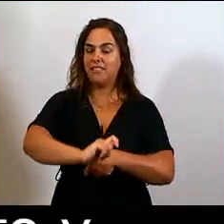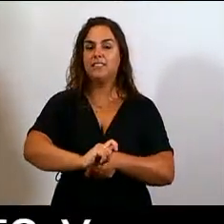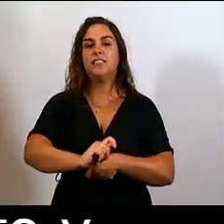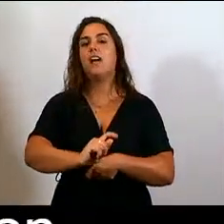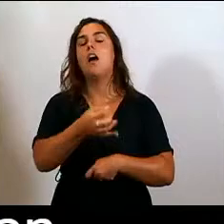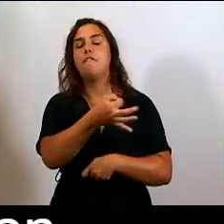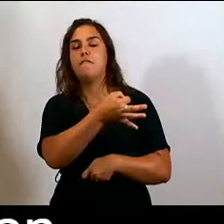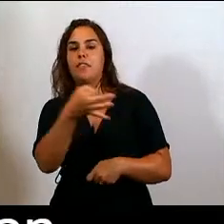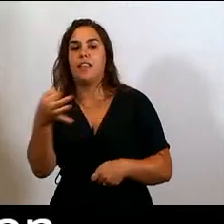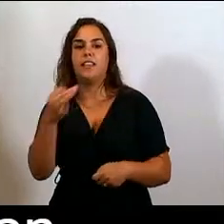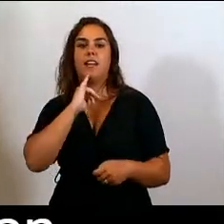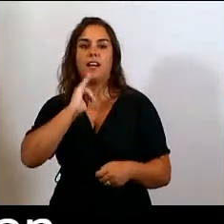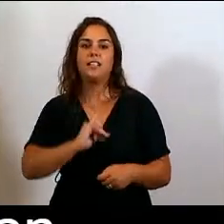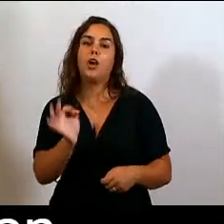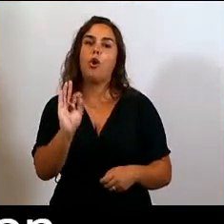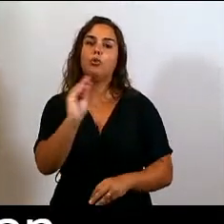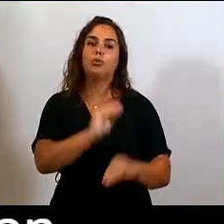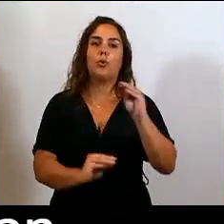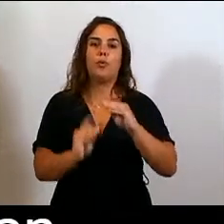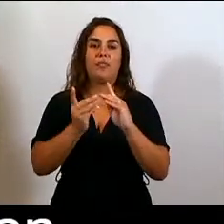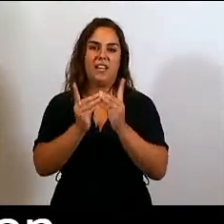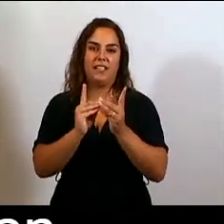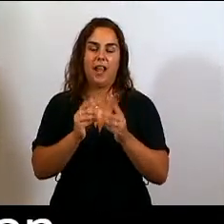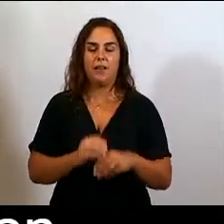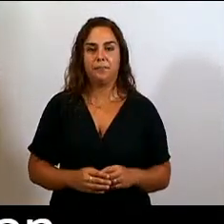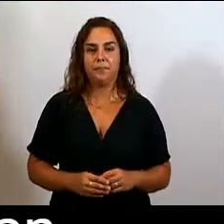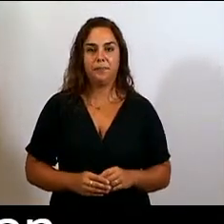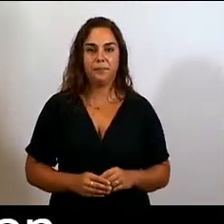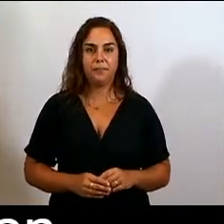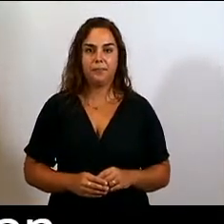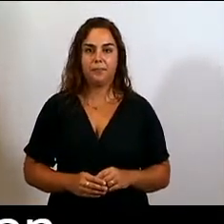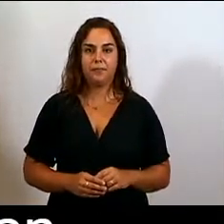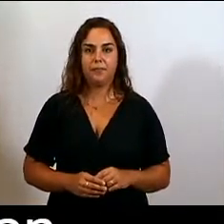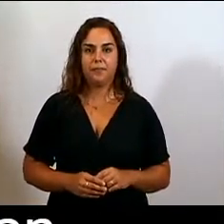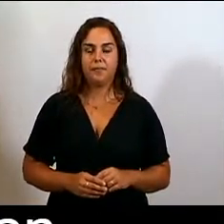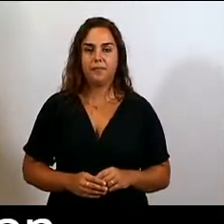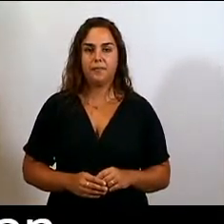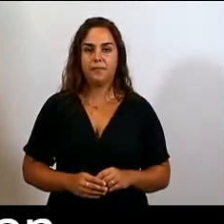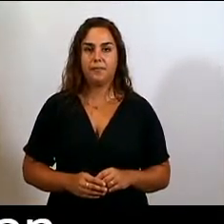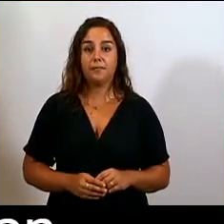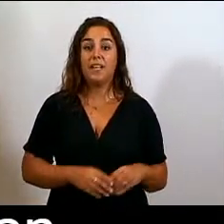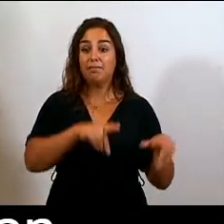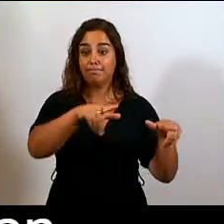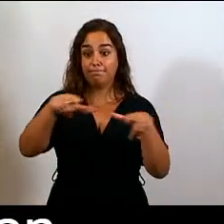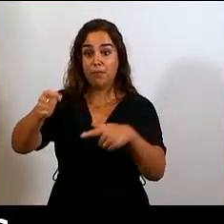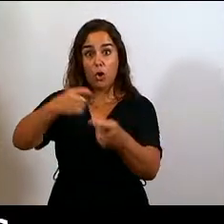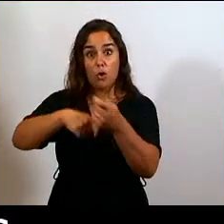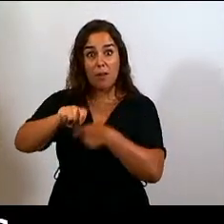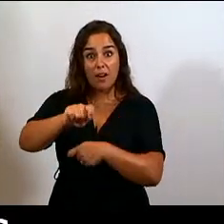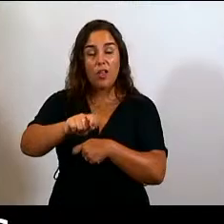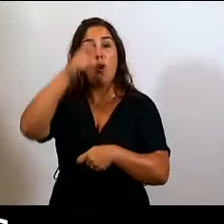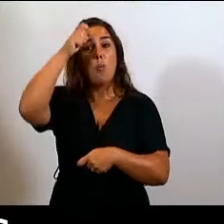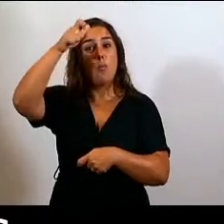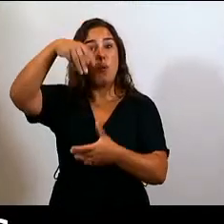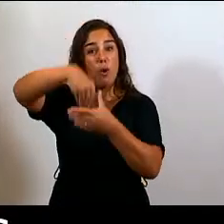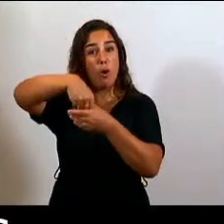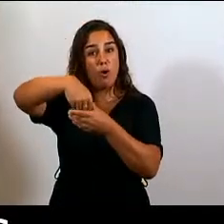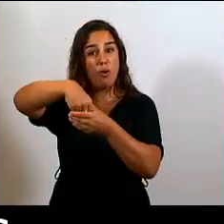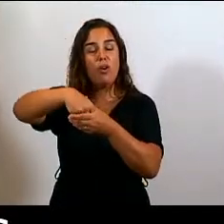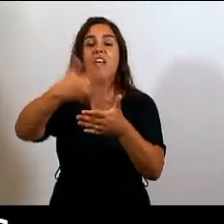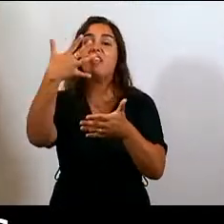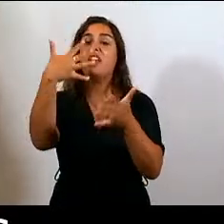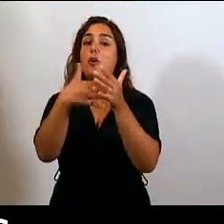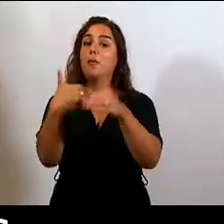eficiencia energética o soluciones digitales. En los comercios que se encuentren en poblaciones de menos de